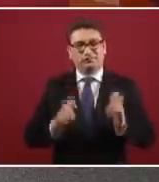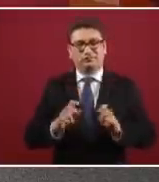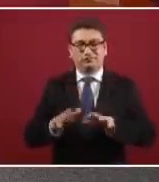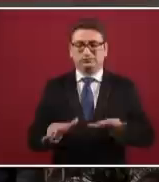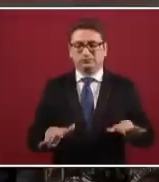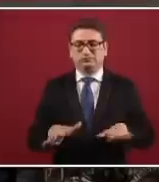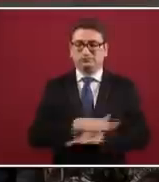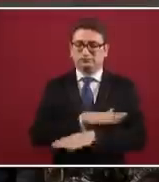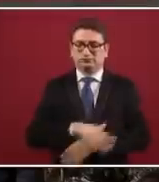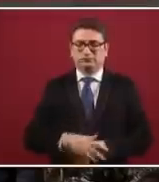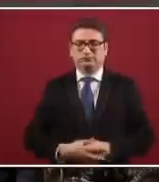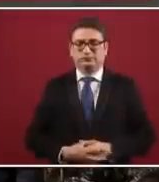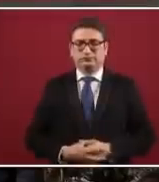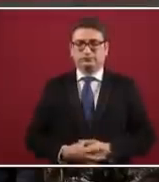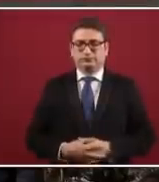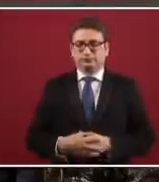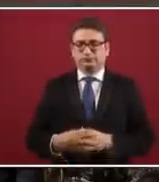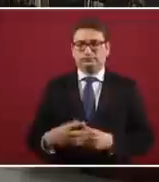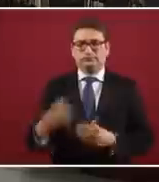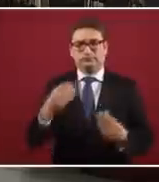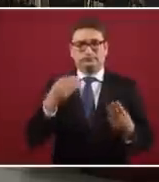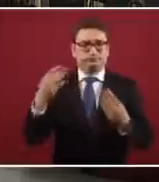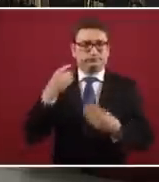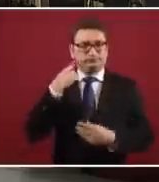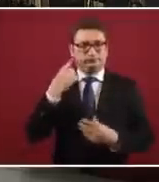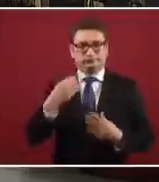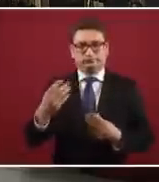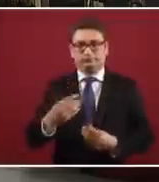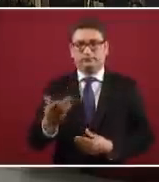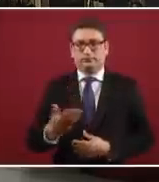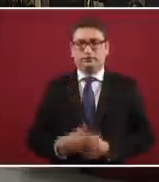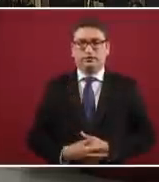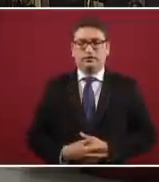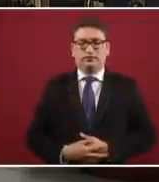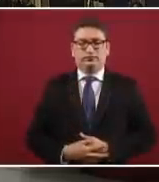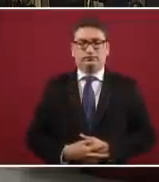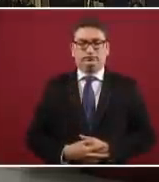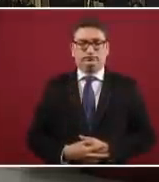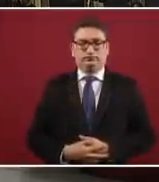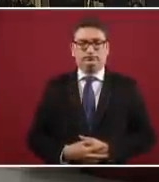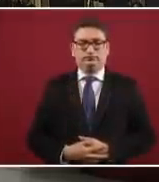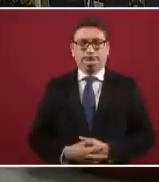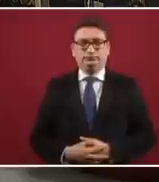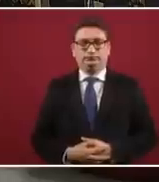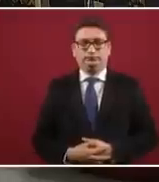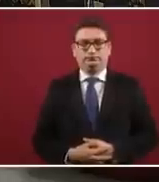plan. Sobre el plan. Sobre el PRD y el INE. Va, el plan.